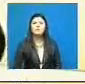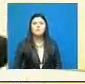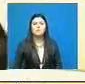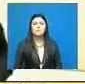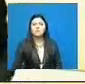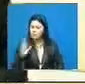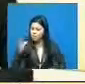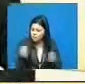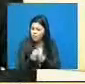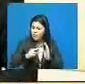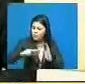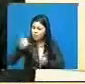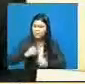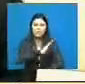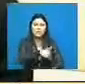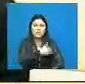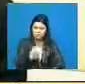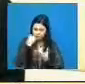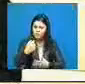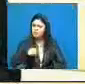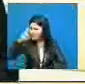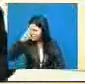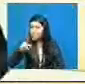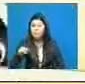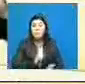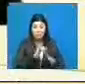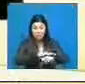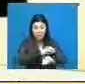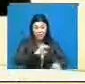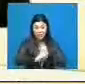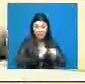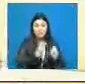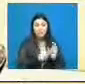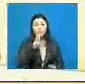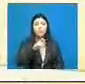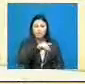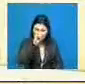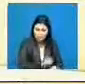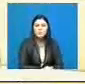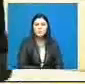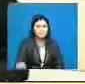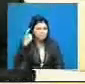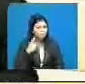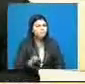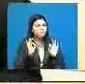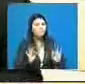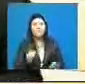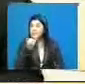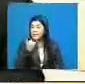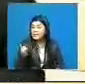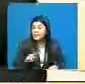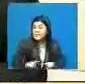al equipo técnico del Ministerio de Hacienda. Y si eso dijeron en el 2008, es porque eso es lo que se pensaba. Si la realidad